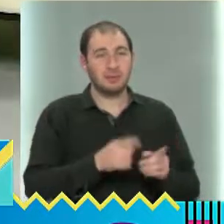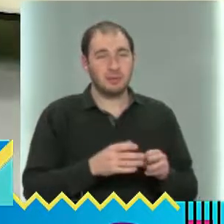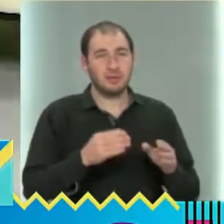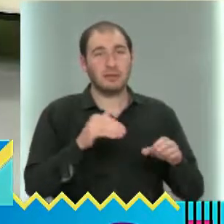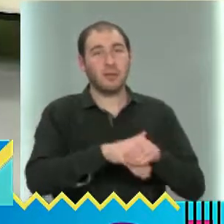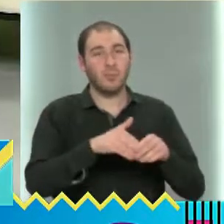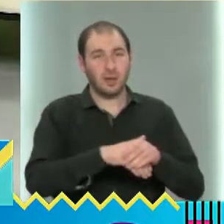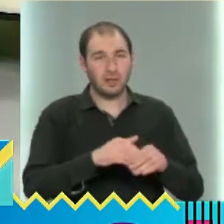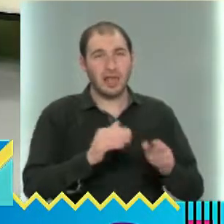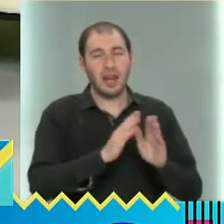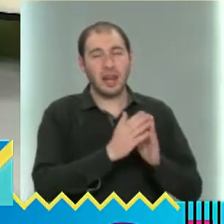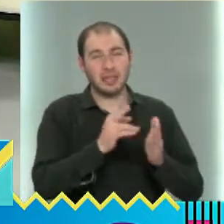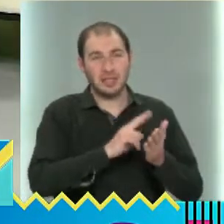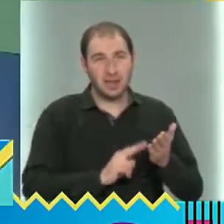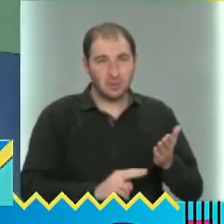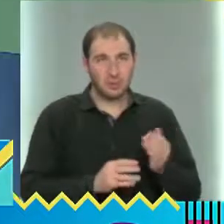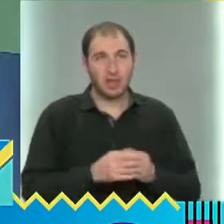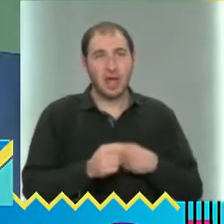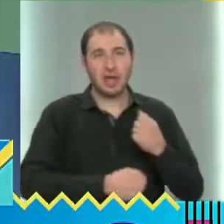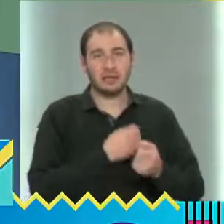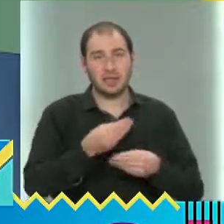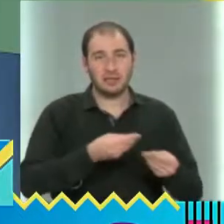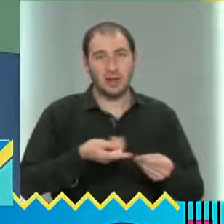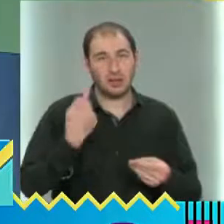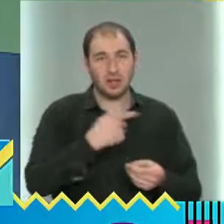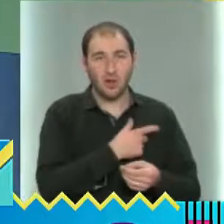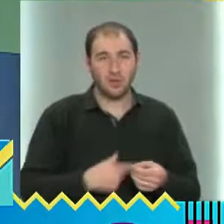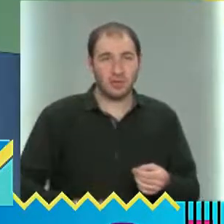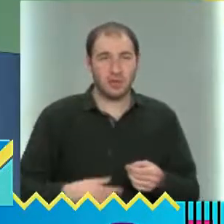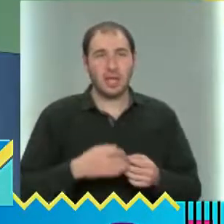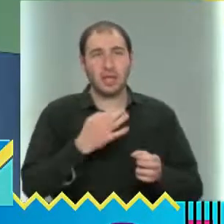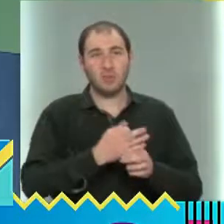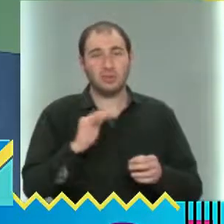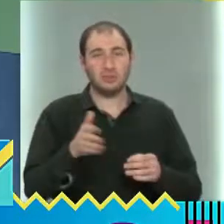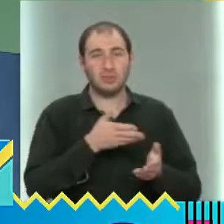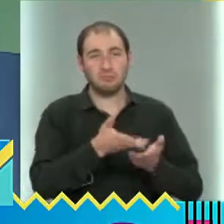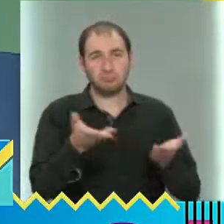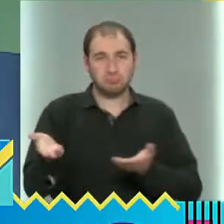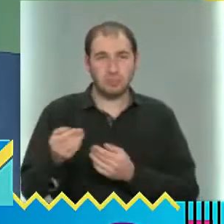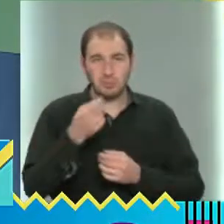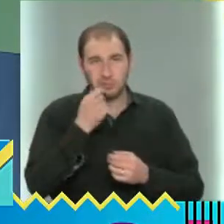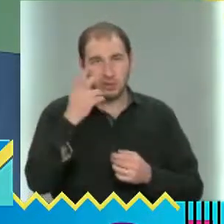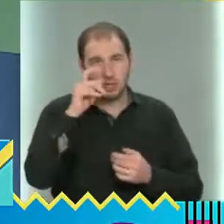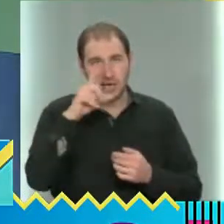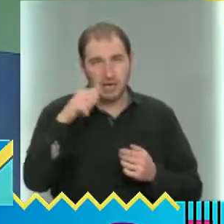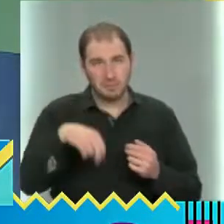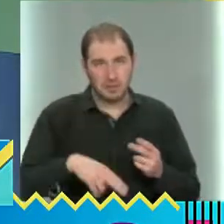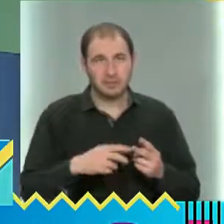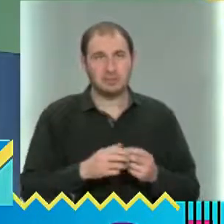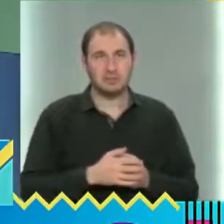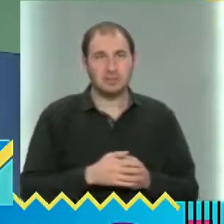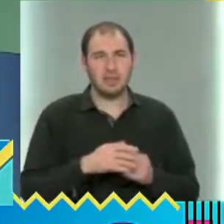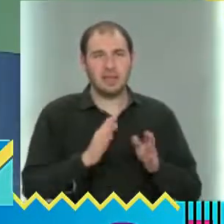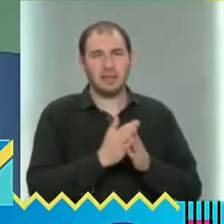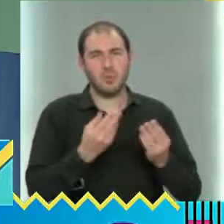colecciones de literatura que hasta la gestión anterior de gobierno llegaban a todas las escuelas, como la colección Hellman. Sí. Que eran un